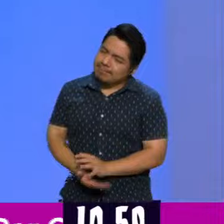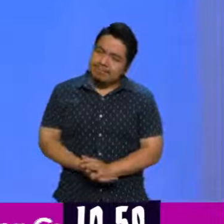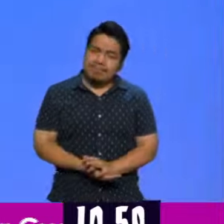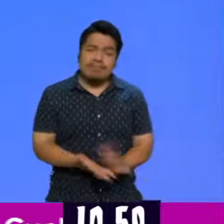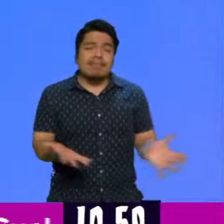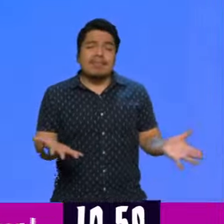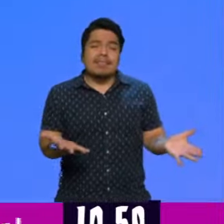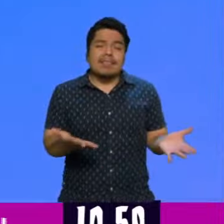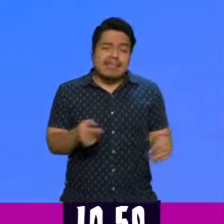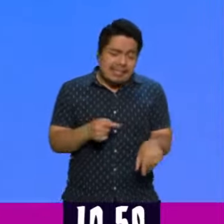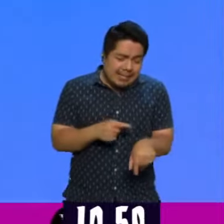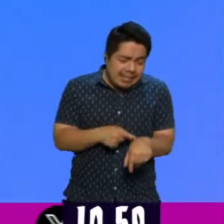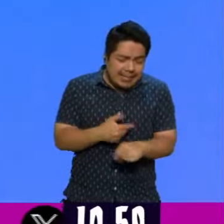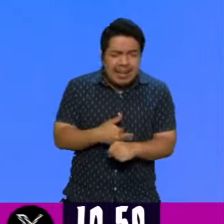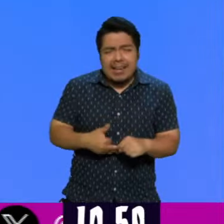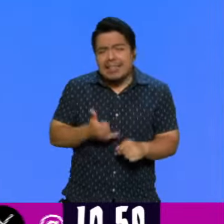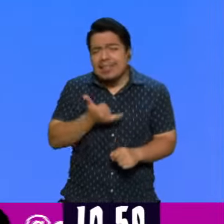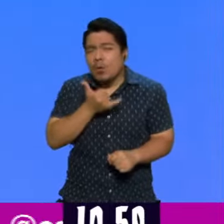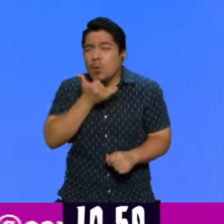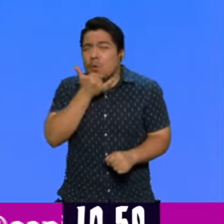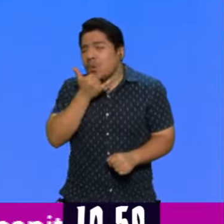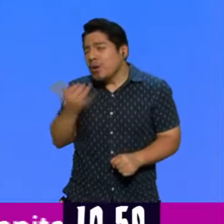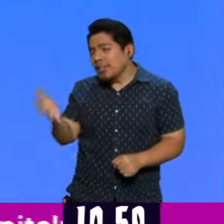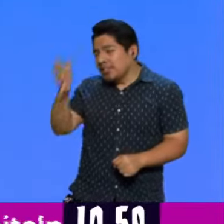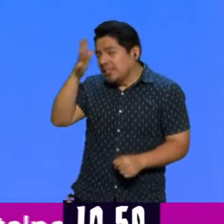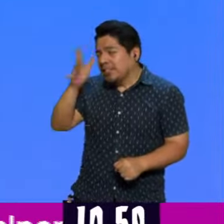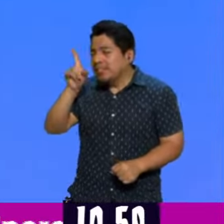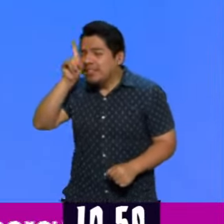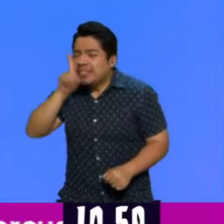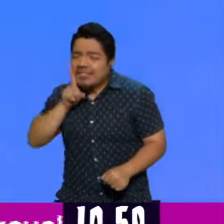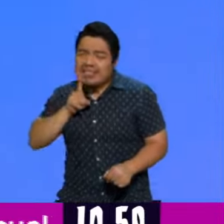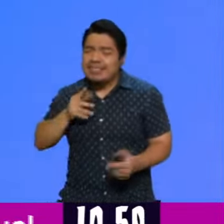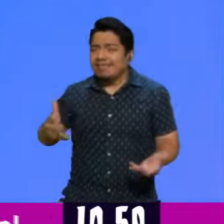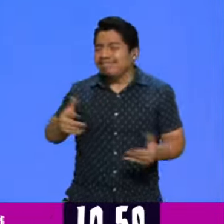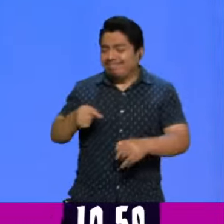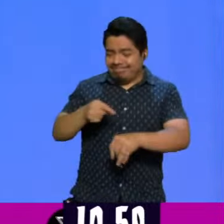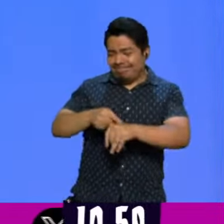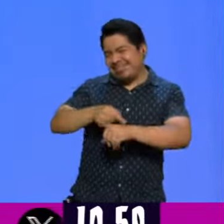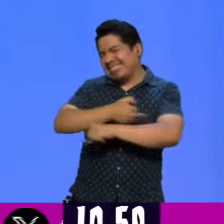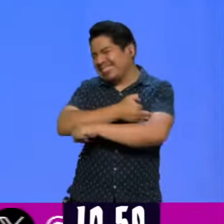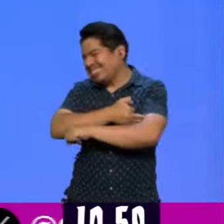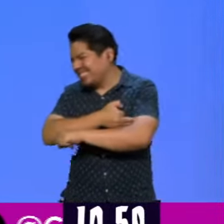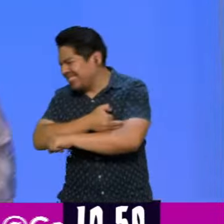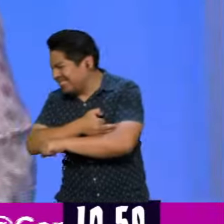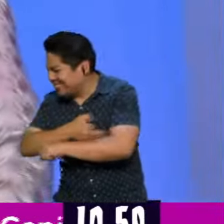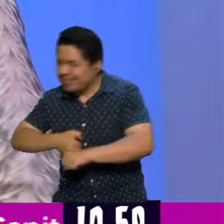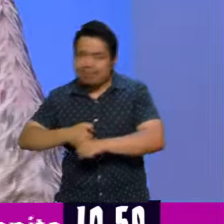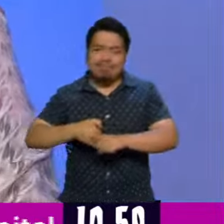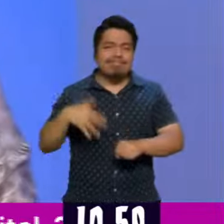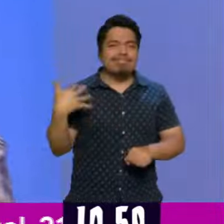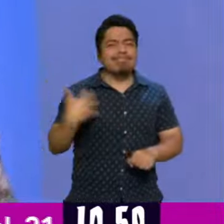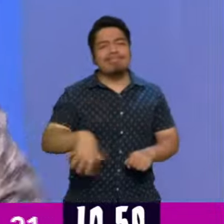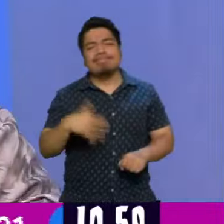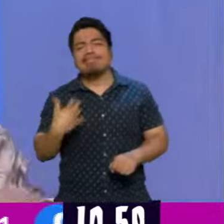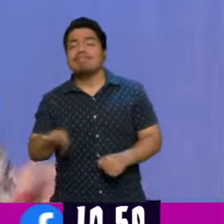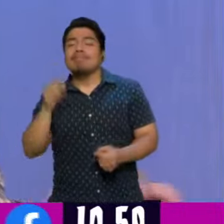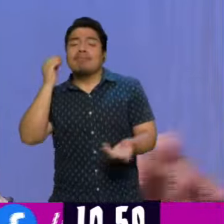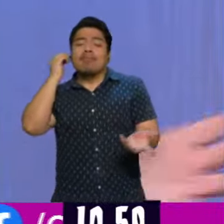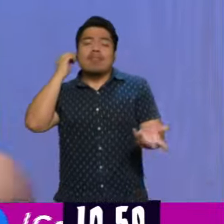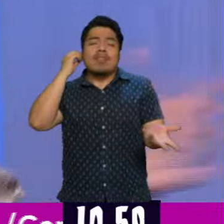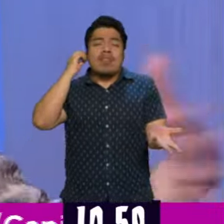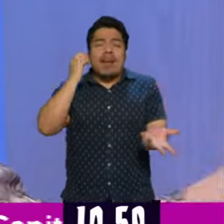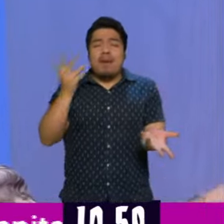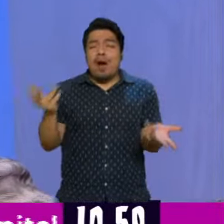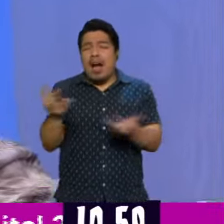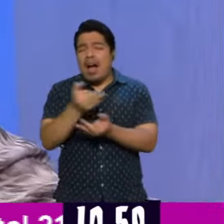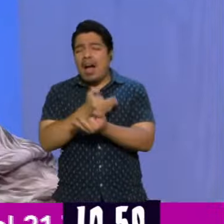Ahora es tarde, señora, ahora es muy tarde, señora, ahora